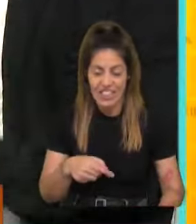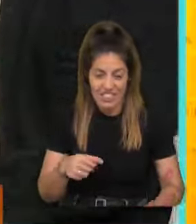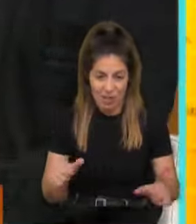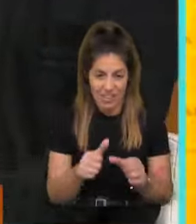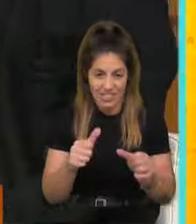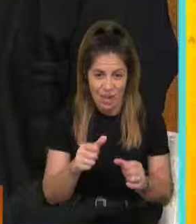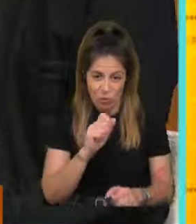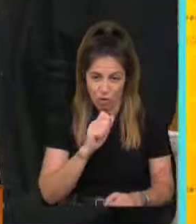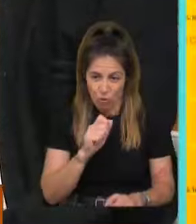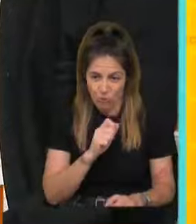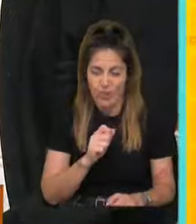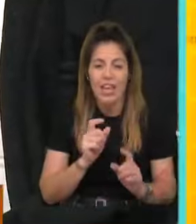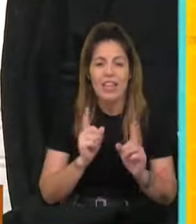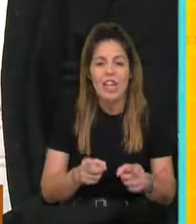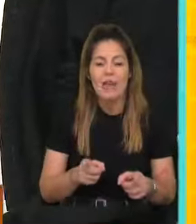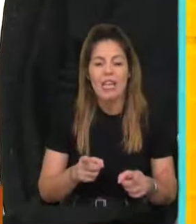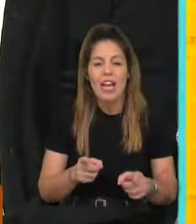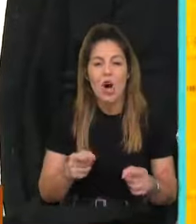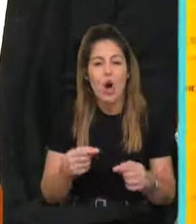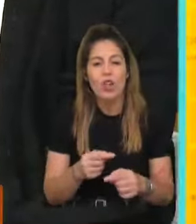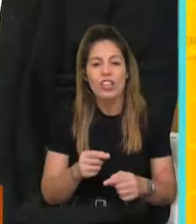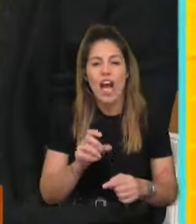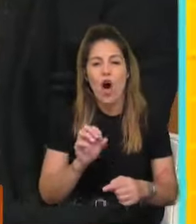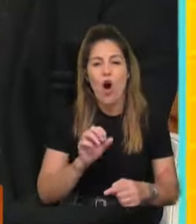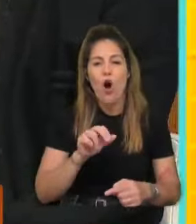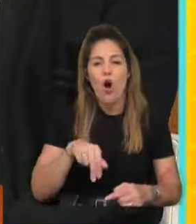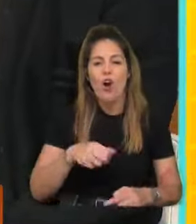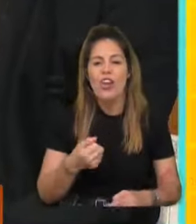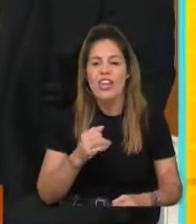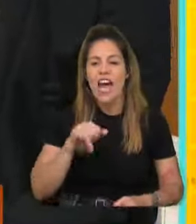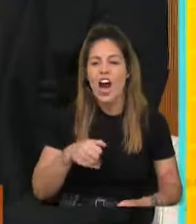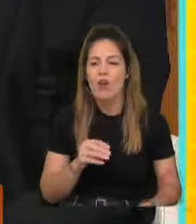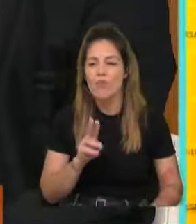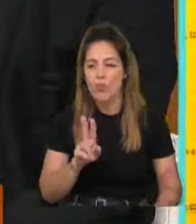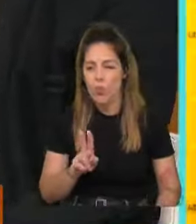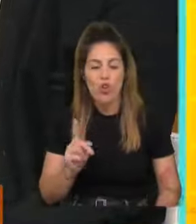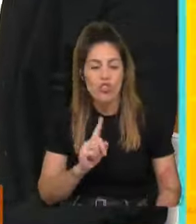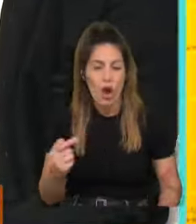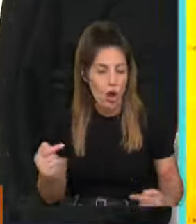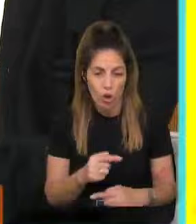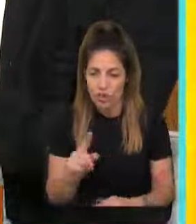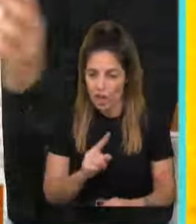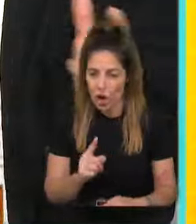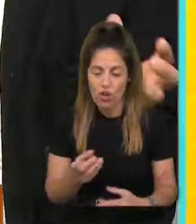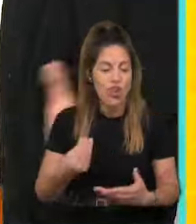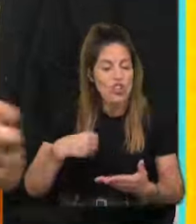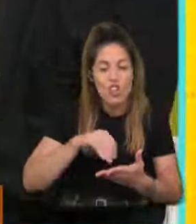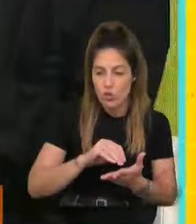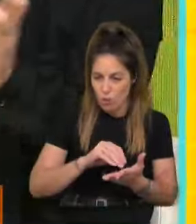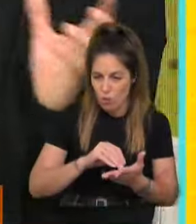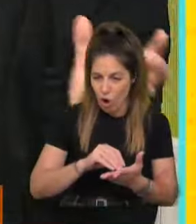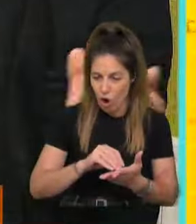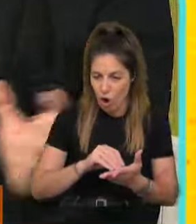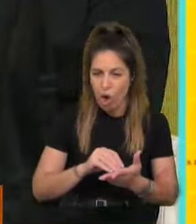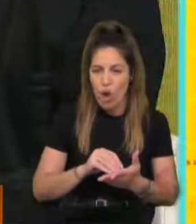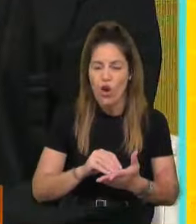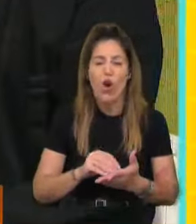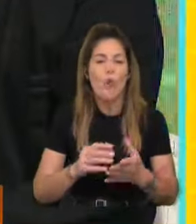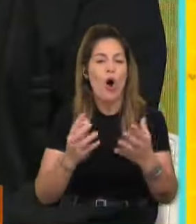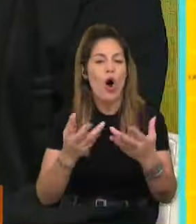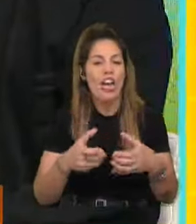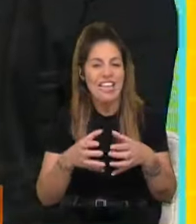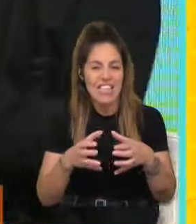en contra esto es muy importante decirlo no se sumó en como organización nacional en Montevideo y un montón de asociaciones de jubilados